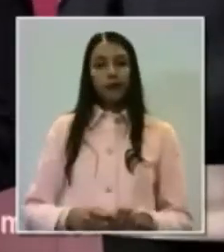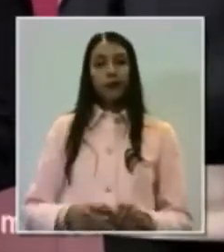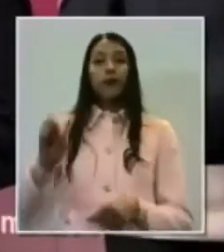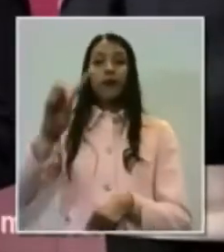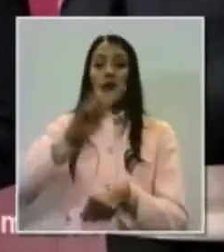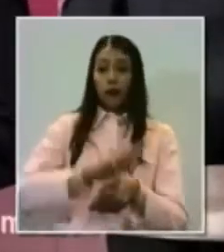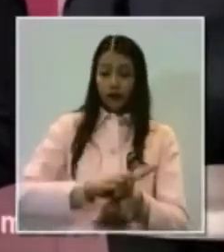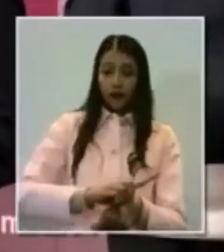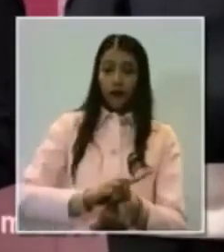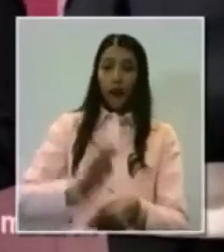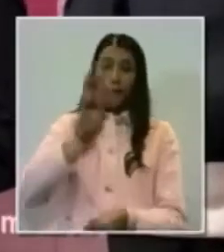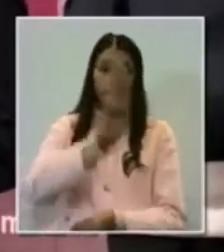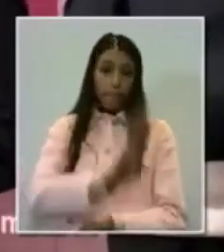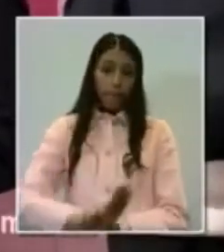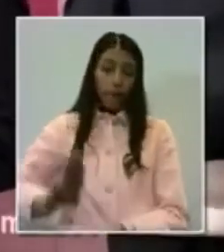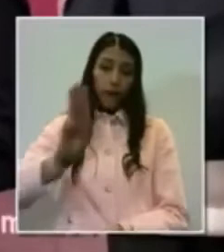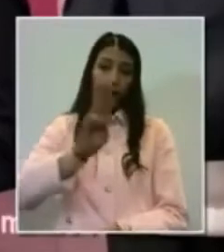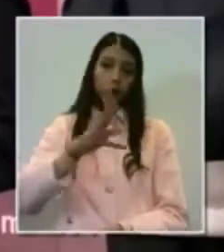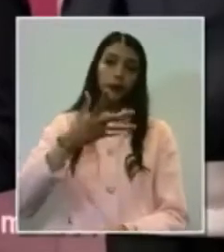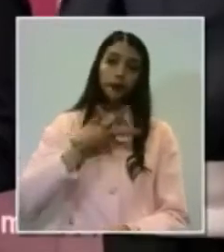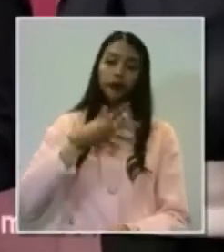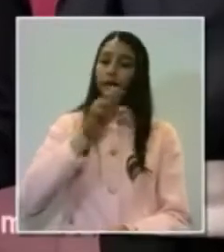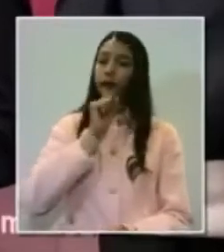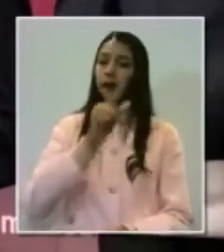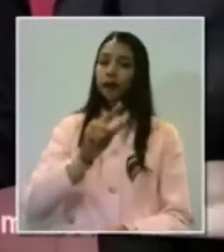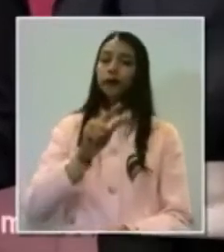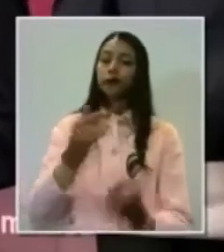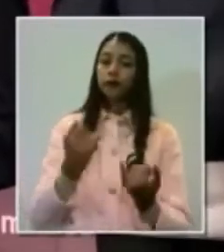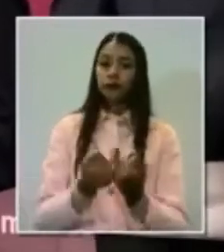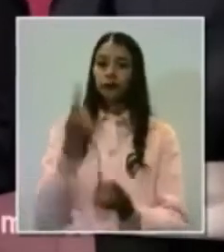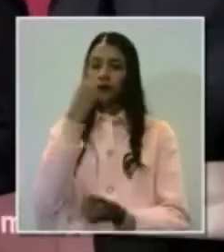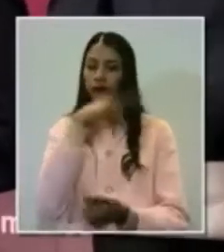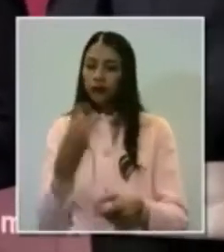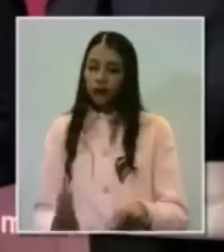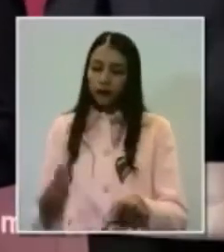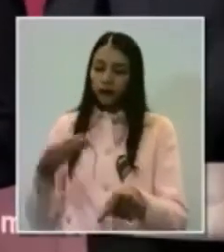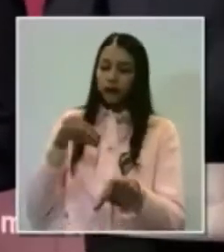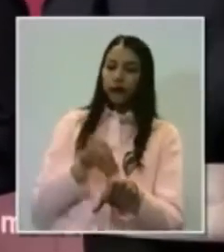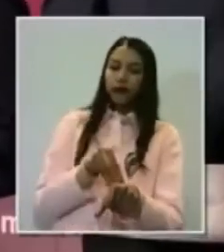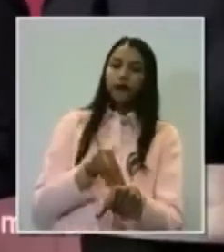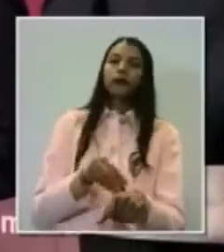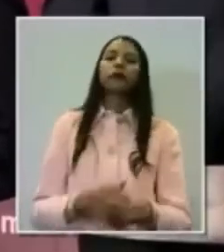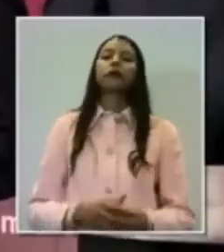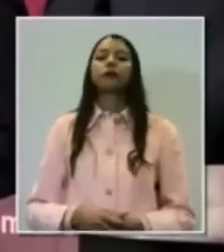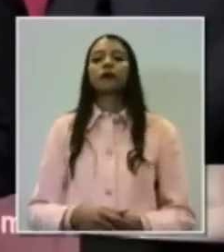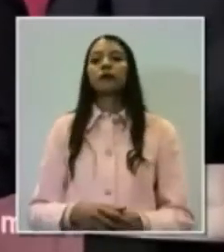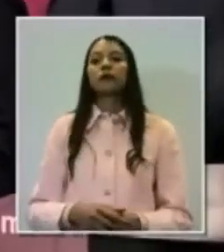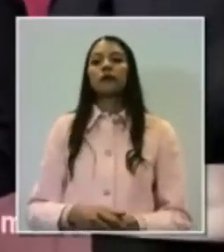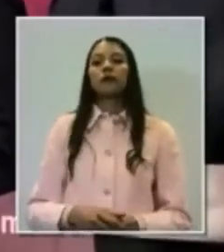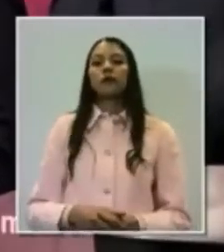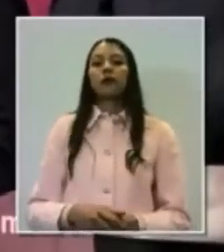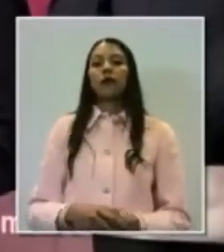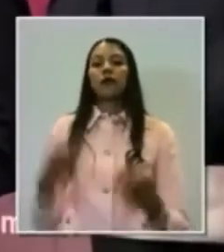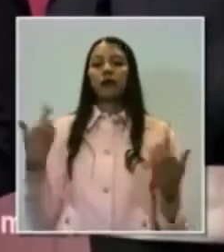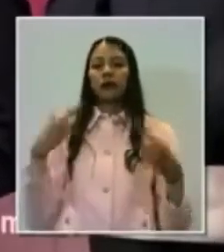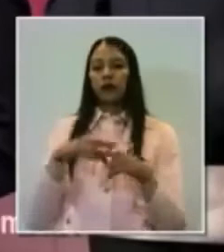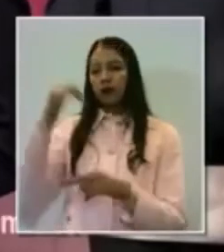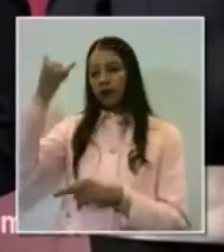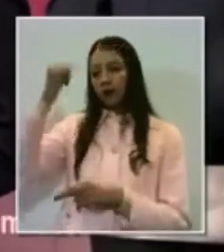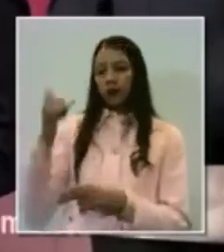El día miércoles tenemos también un proceso de horas adicionales que por instrucción de la maestra